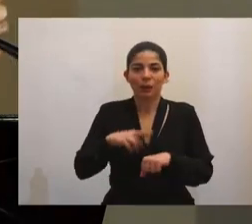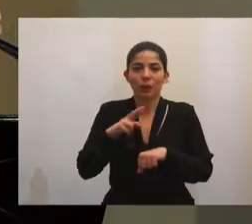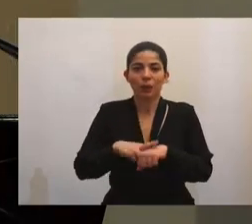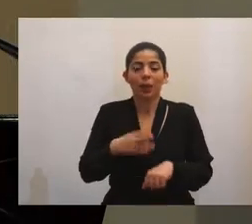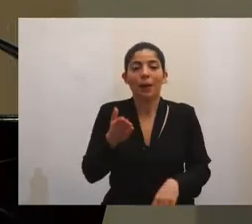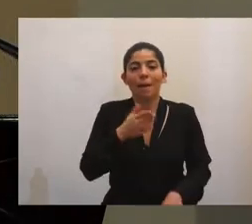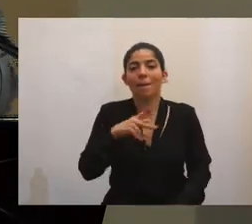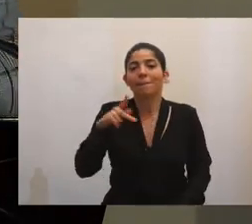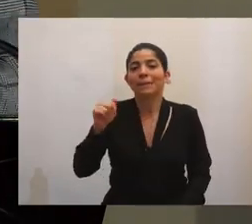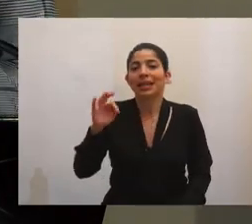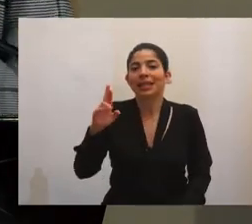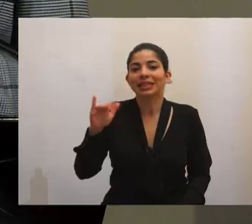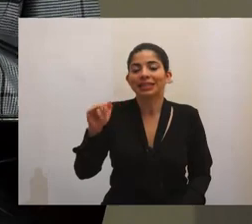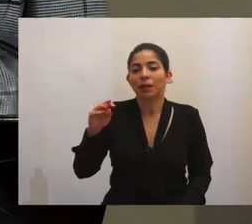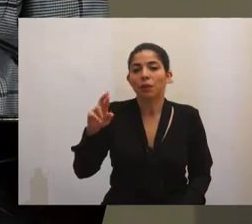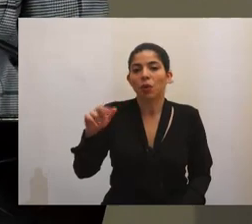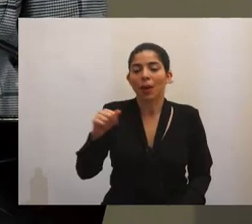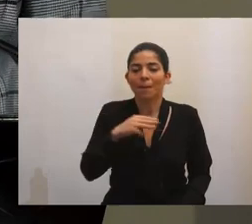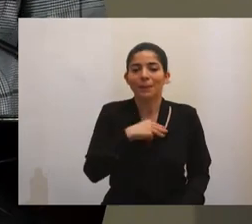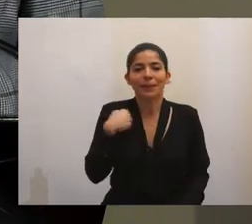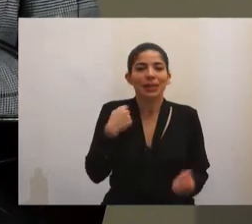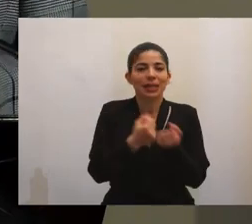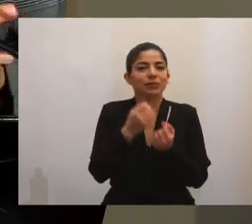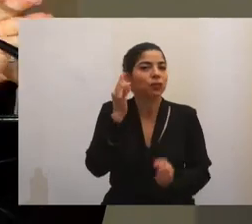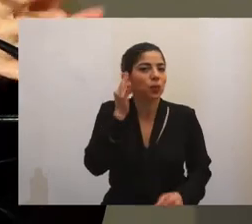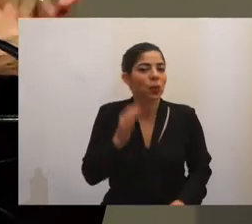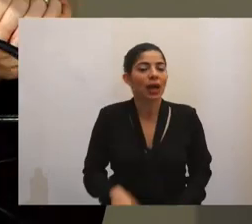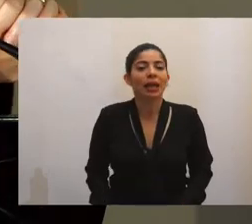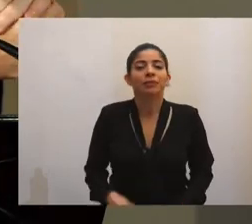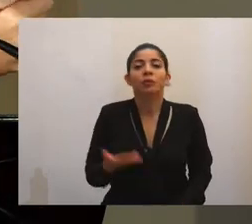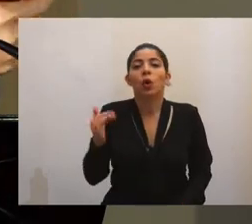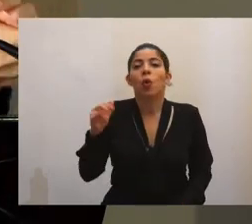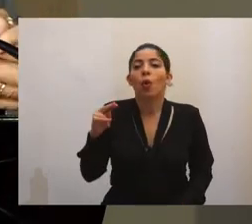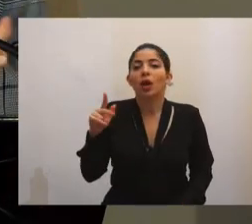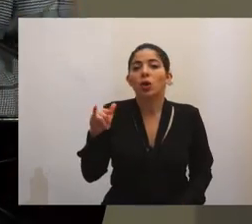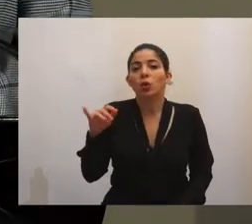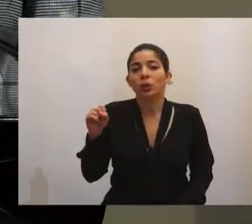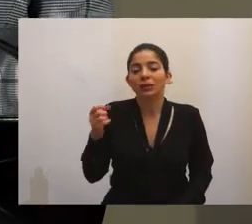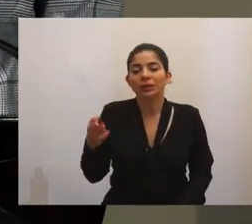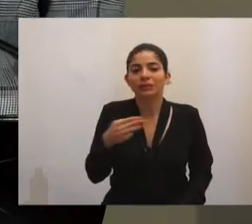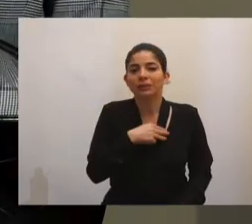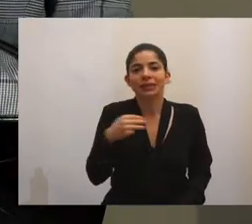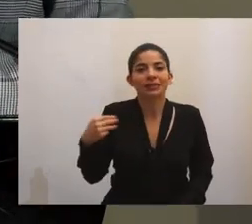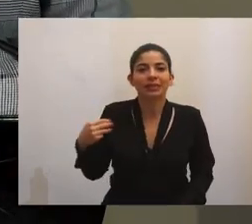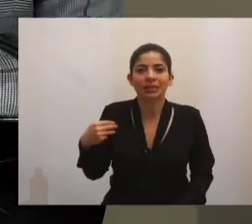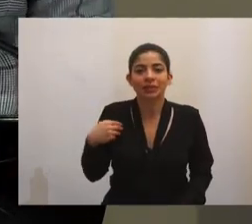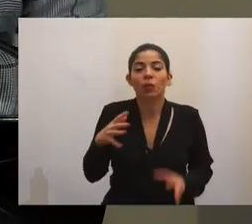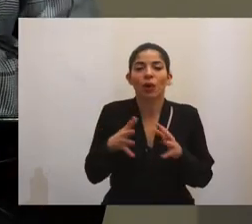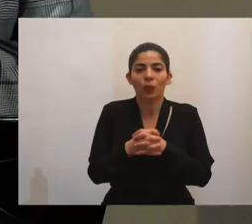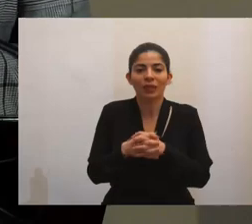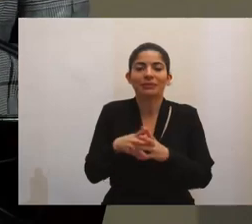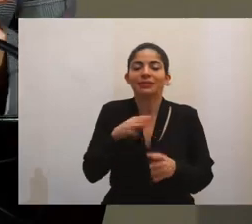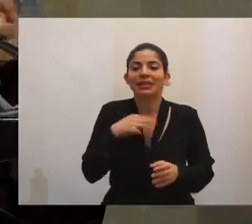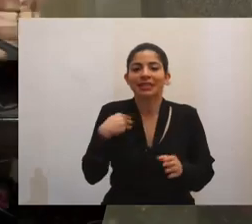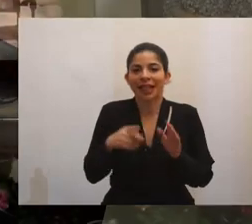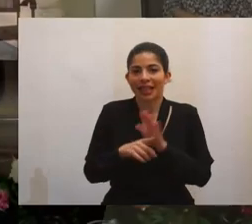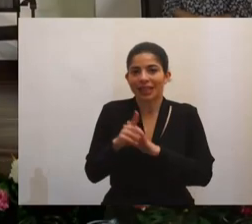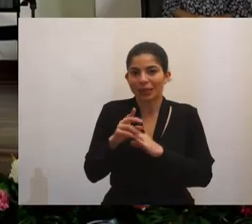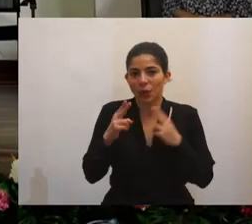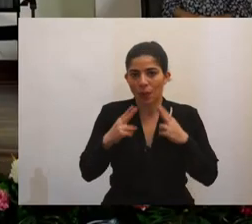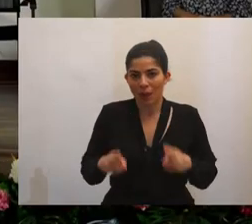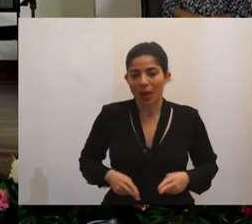doña Patricia Mora, ministra de la Condición de la Mujer, don Juan Luis Bermúdez, ministro de Desarrollo Humano,